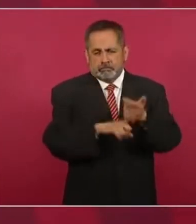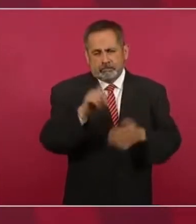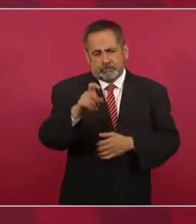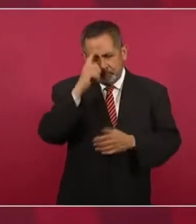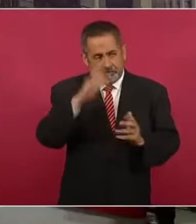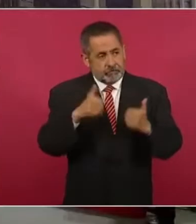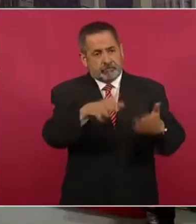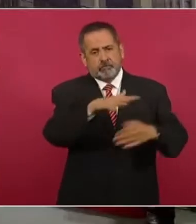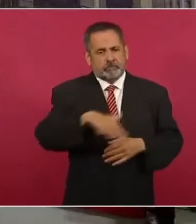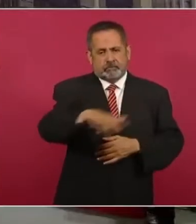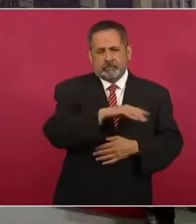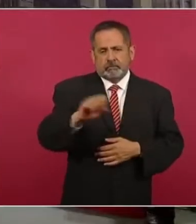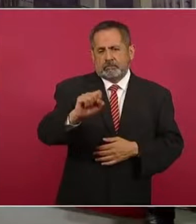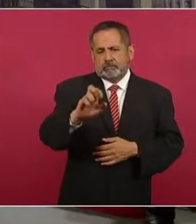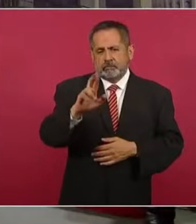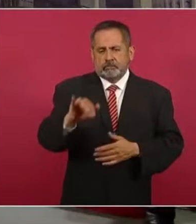allá.